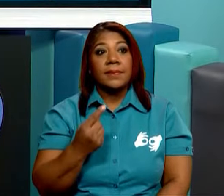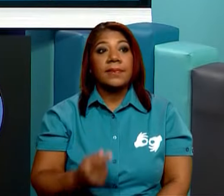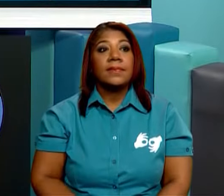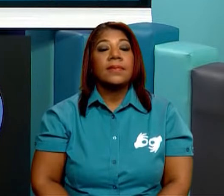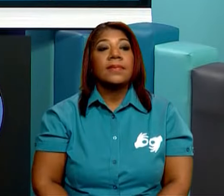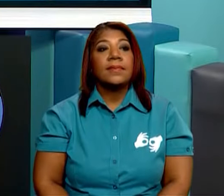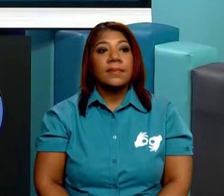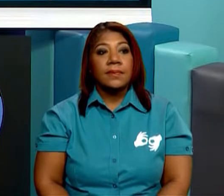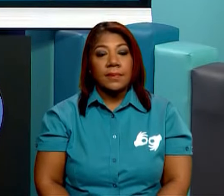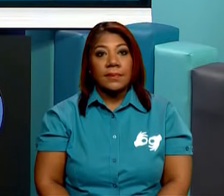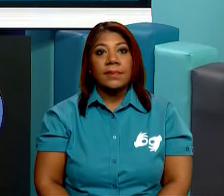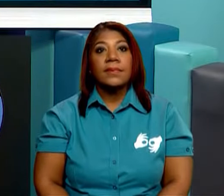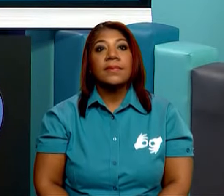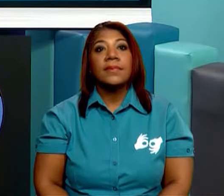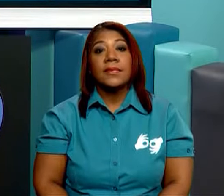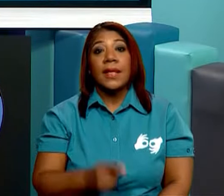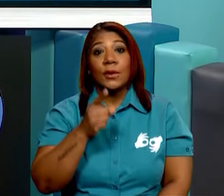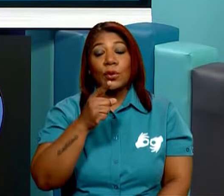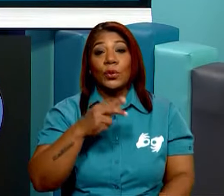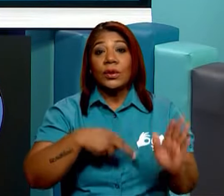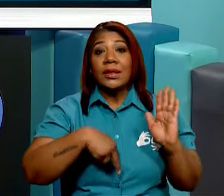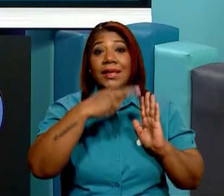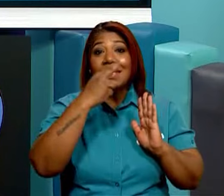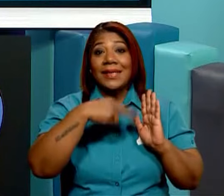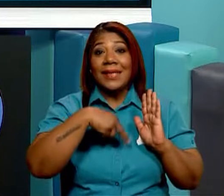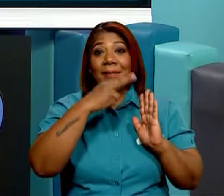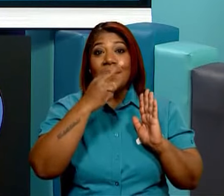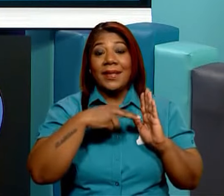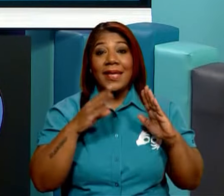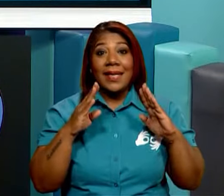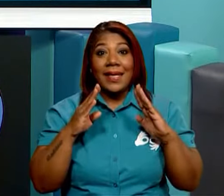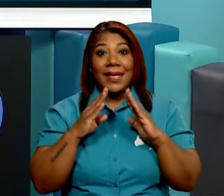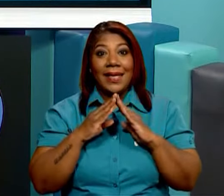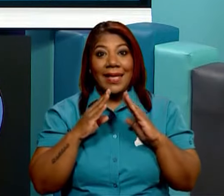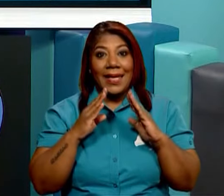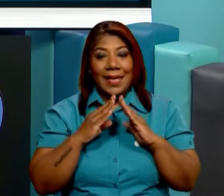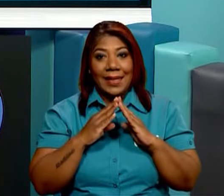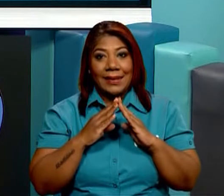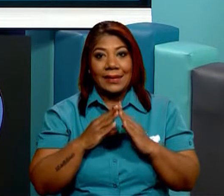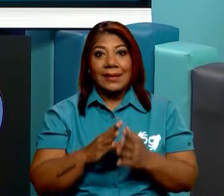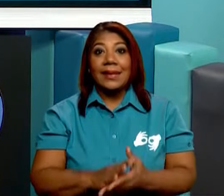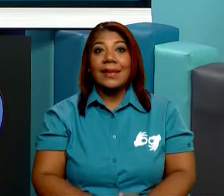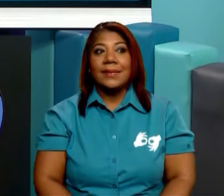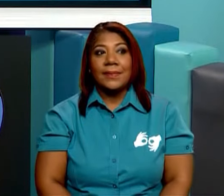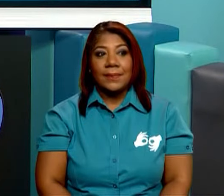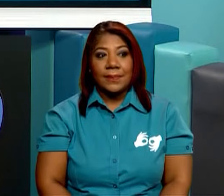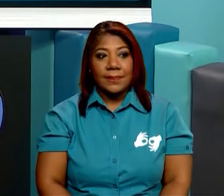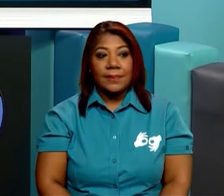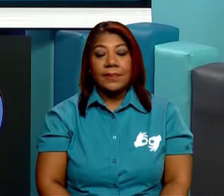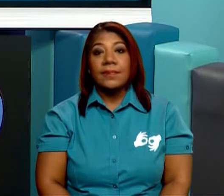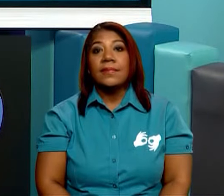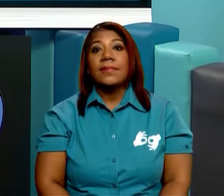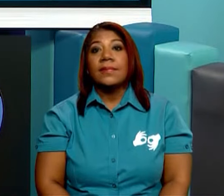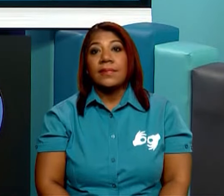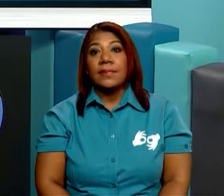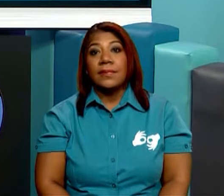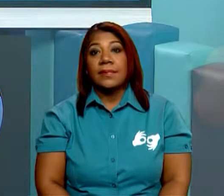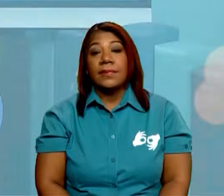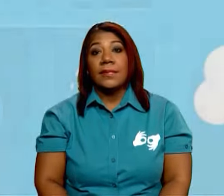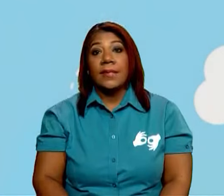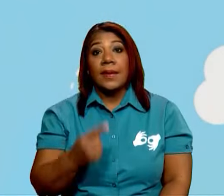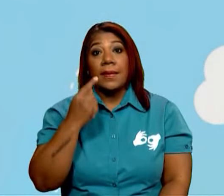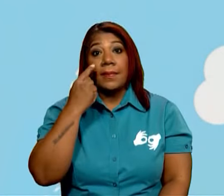de esta actividad para que vayas desarrollando. ¿Qué te parece? Muy bien. También tenemos colorear